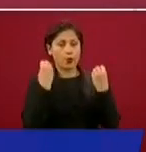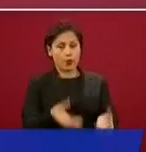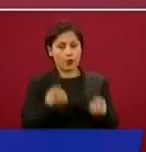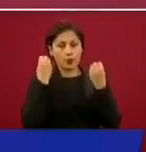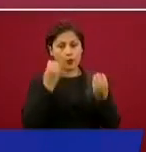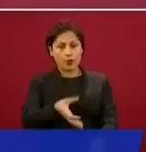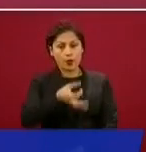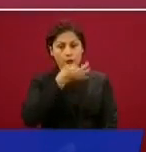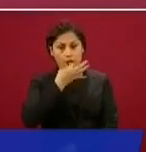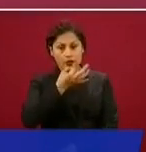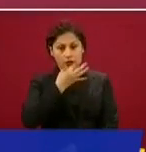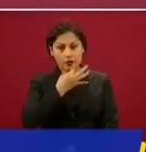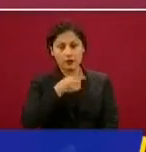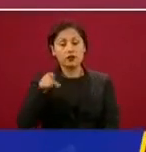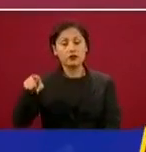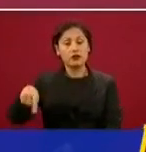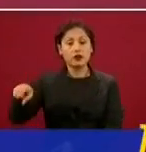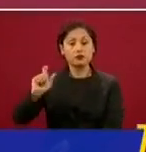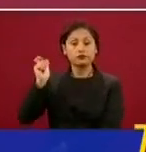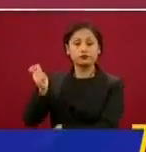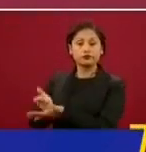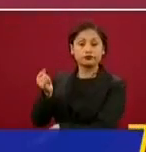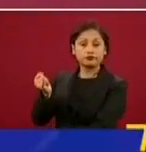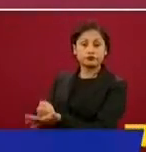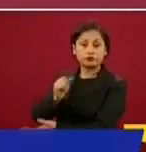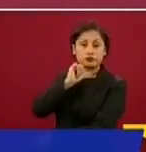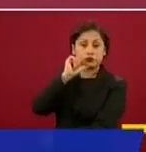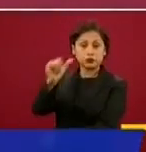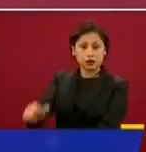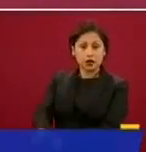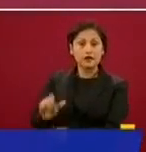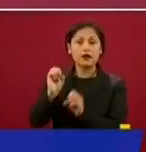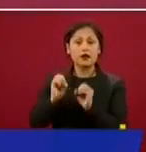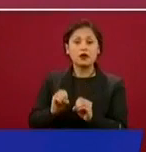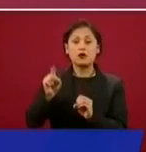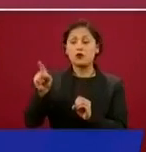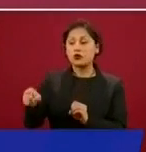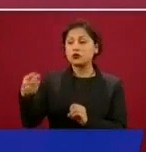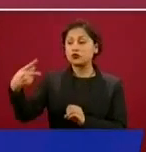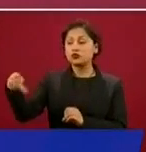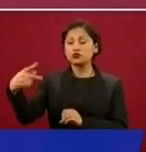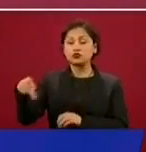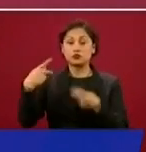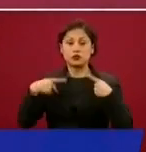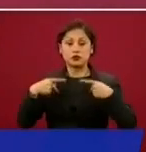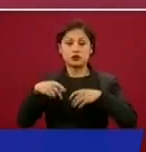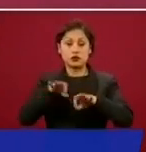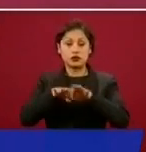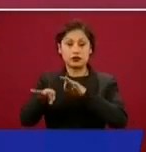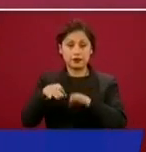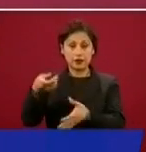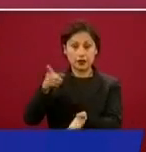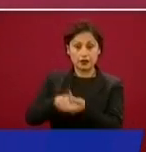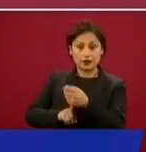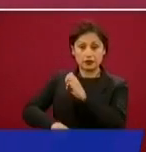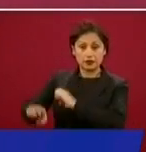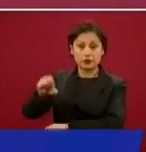no pagaban impuestos, no tenían trabajadores inscritos en el Seguro Social